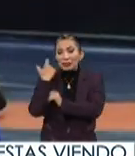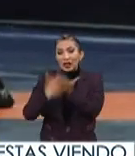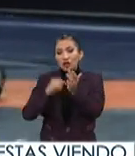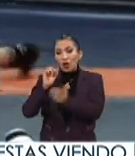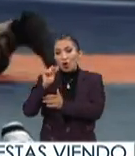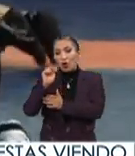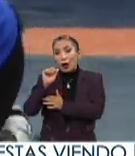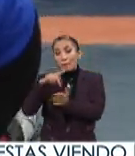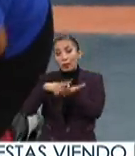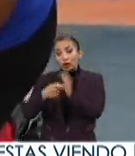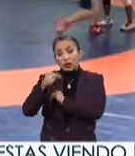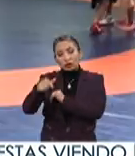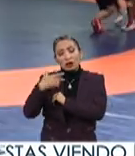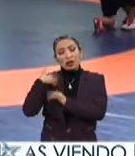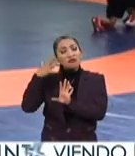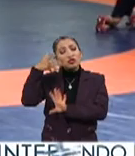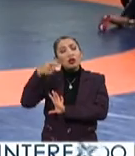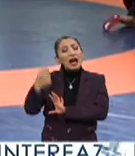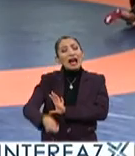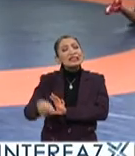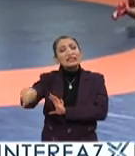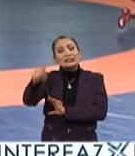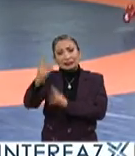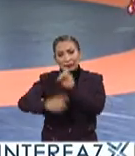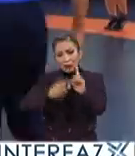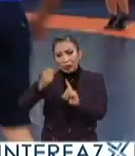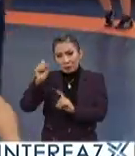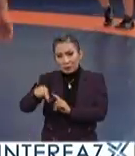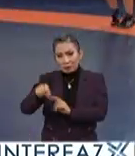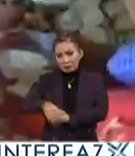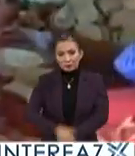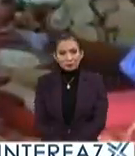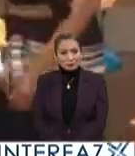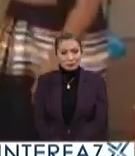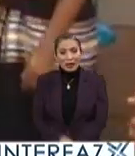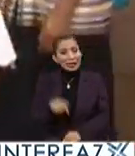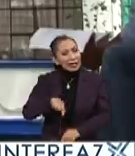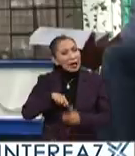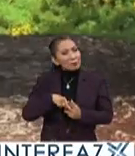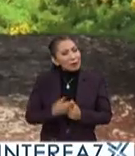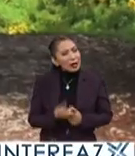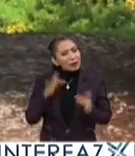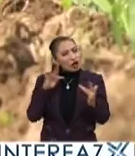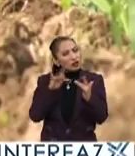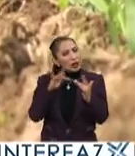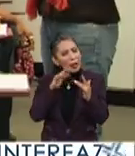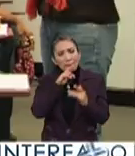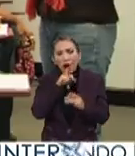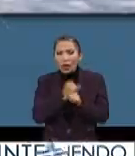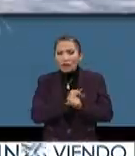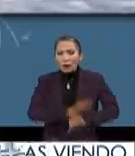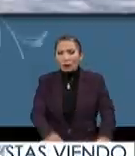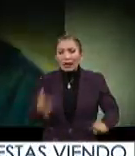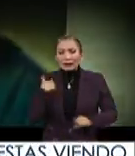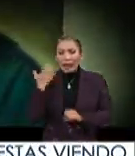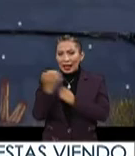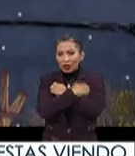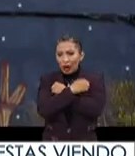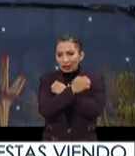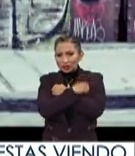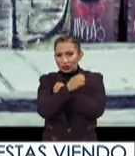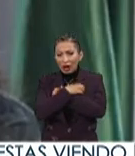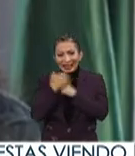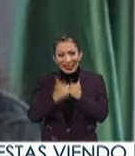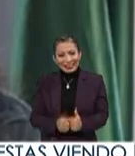UNAM, proyectos y hacia dónde van en esta disciplina deportiva. Estás a punto de conectarte con la mejor información en